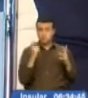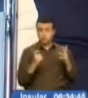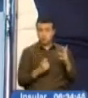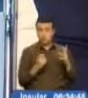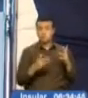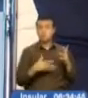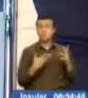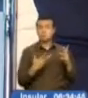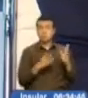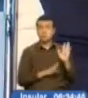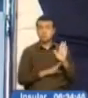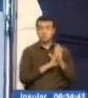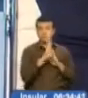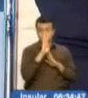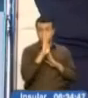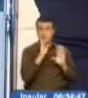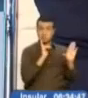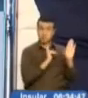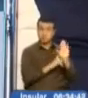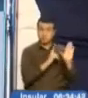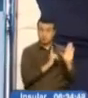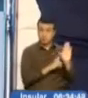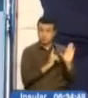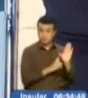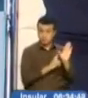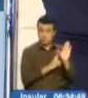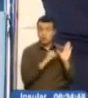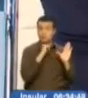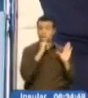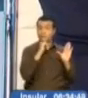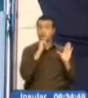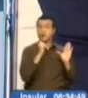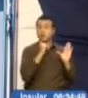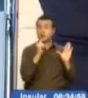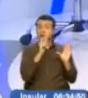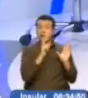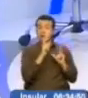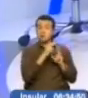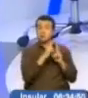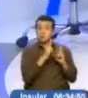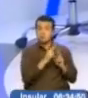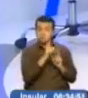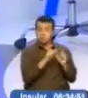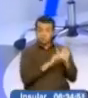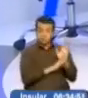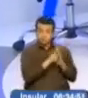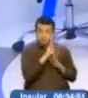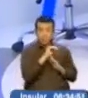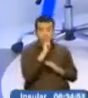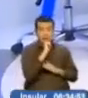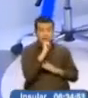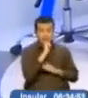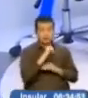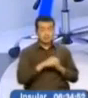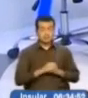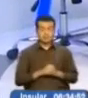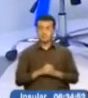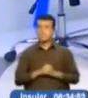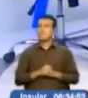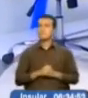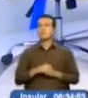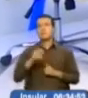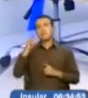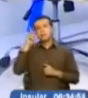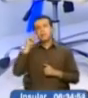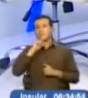del crecimiento del capital y no del crecimiento del ser humano. Emi, David. Como decía, creo que